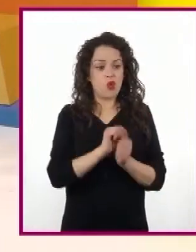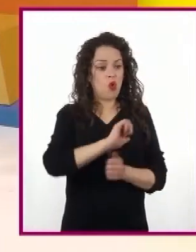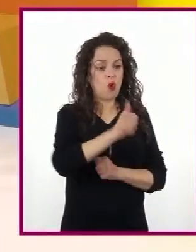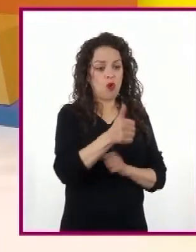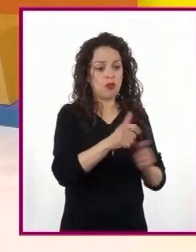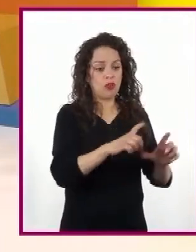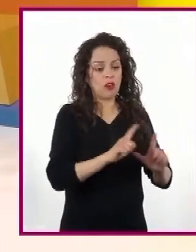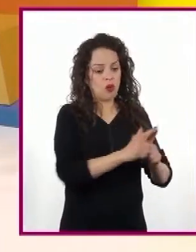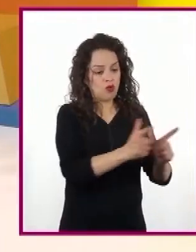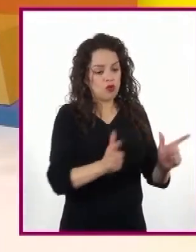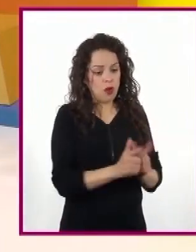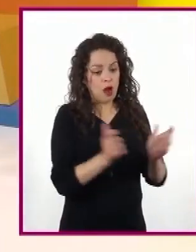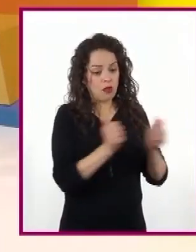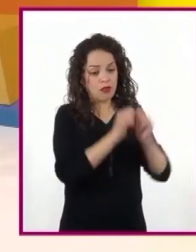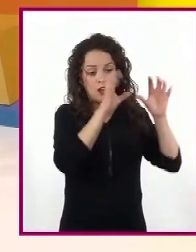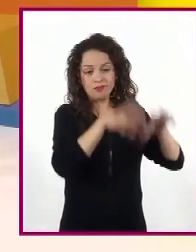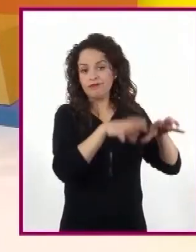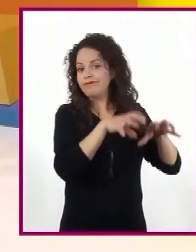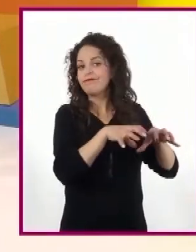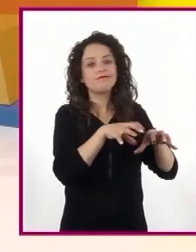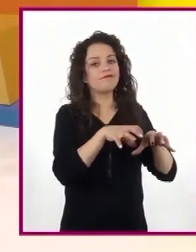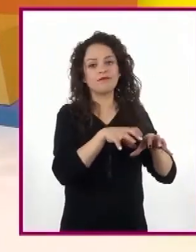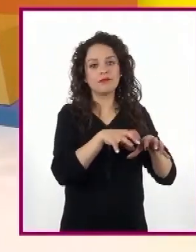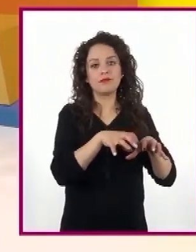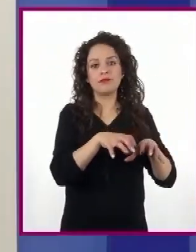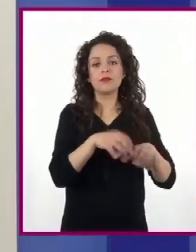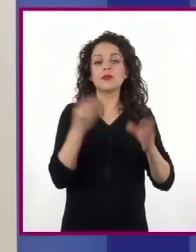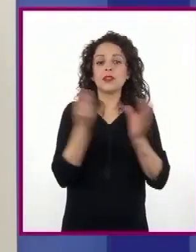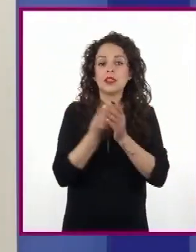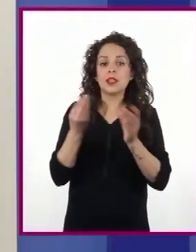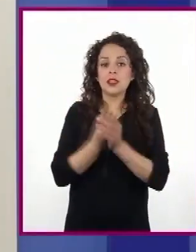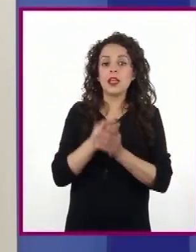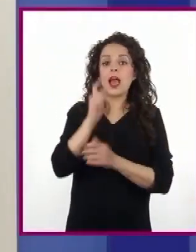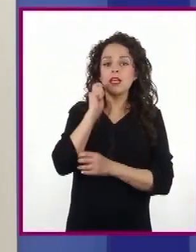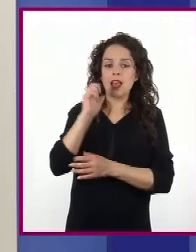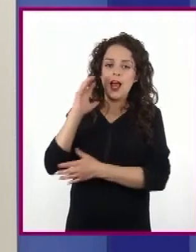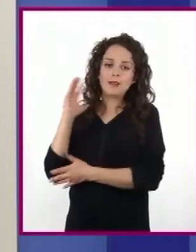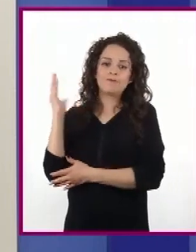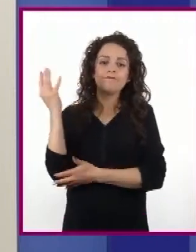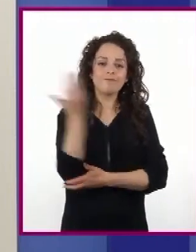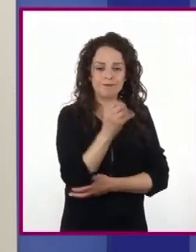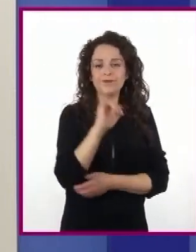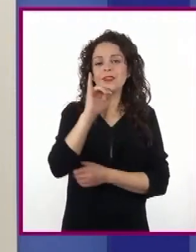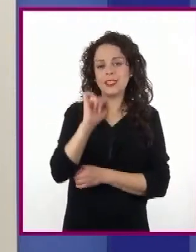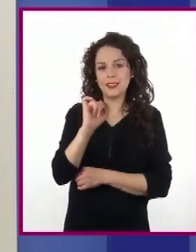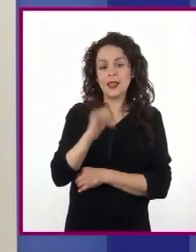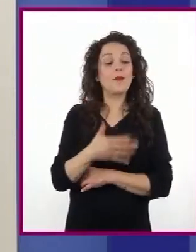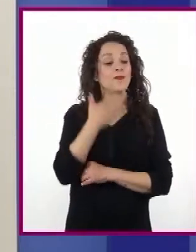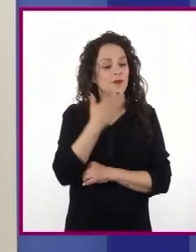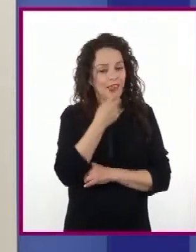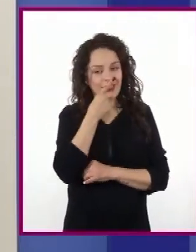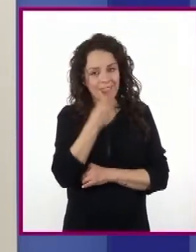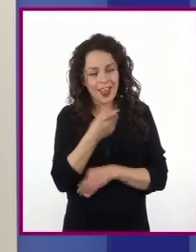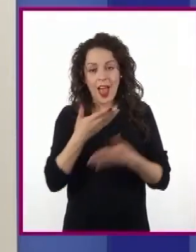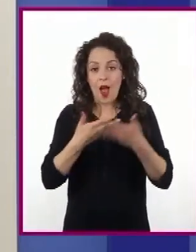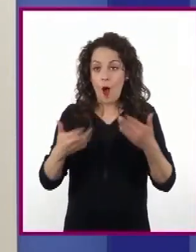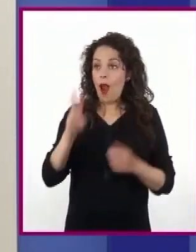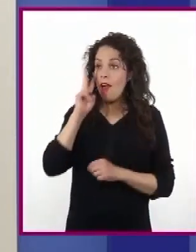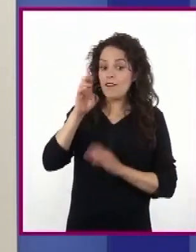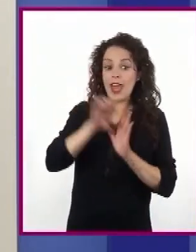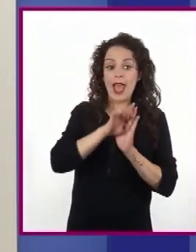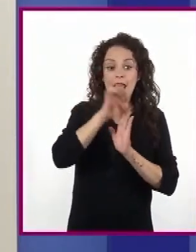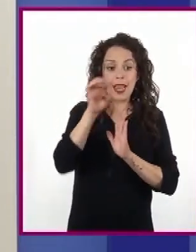de lluvia, sino con el tipo de vegetación. Muy bien dicho, Leslie. Veamos algunos ejemplos